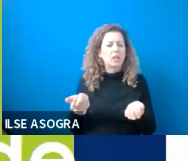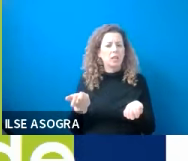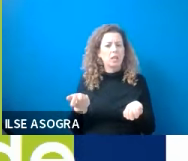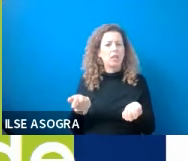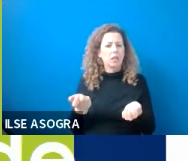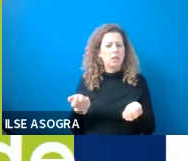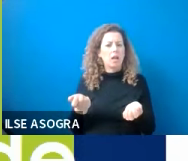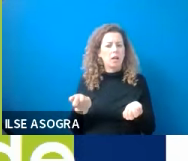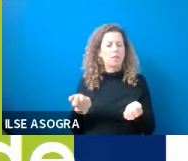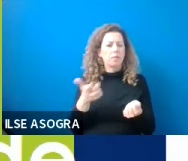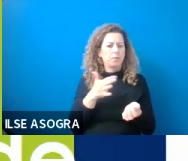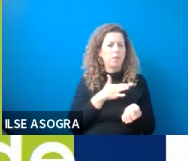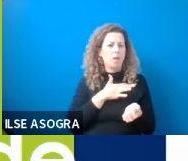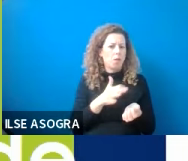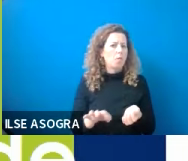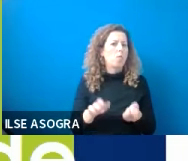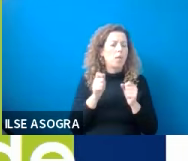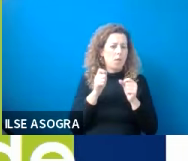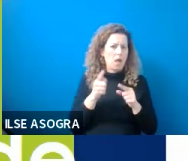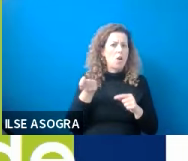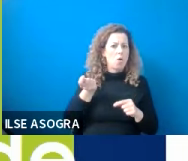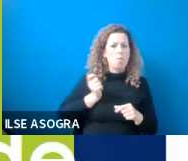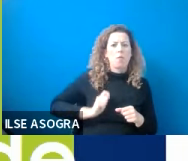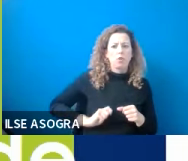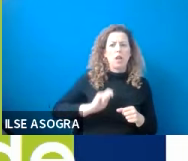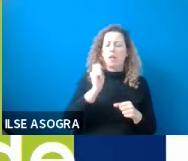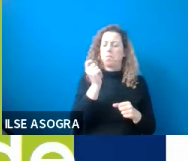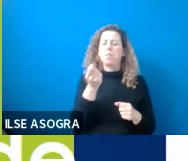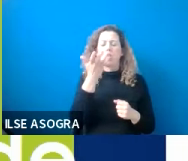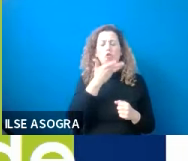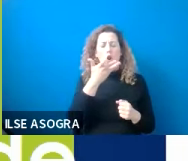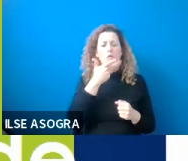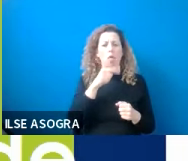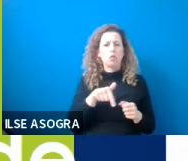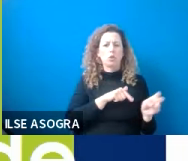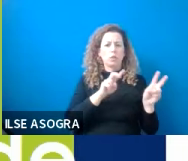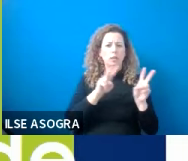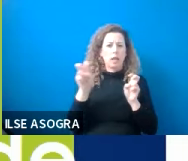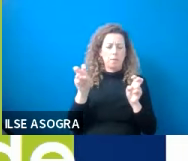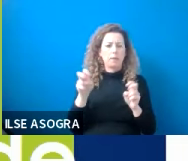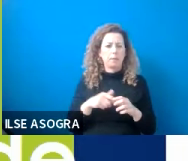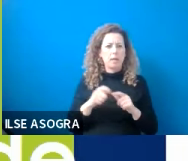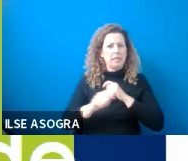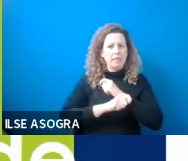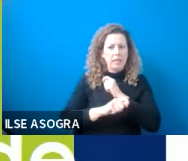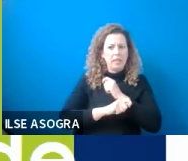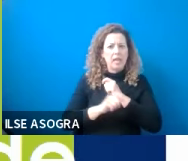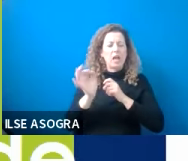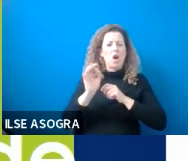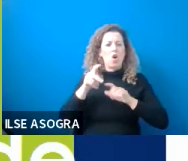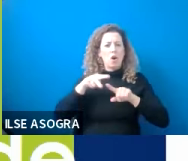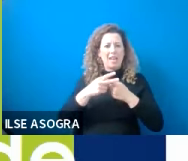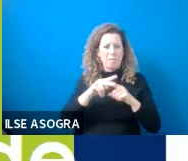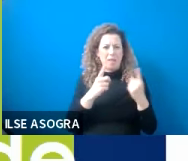a una información que le proporcionamos a los profesionales, que conocemos un poco la estrategia y las herramientas